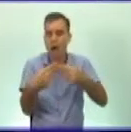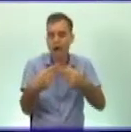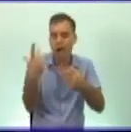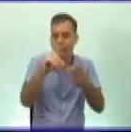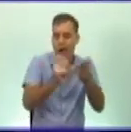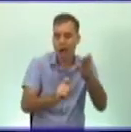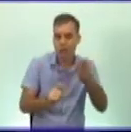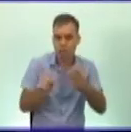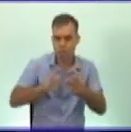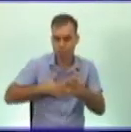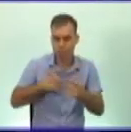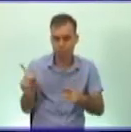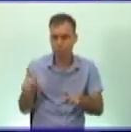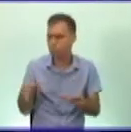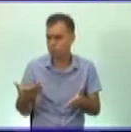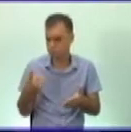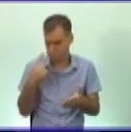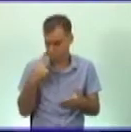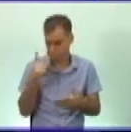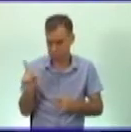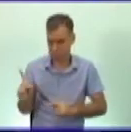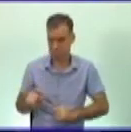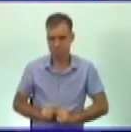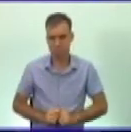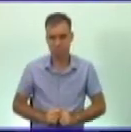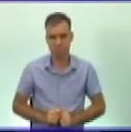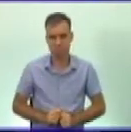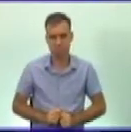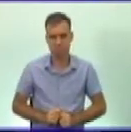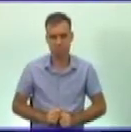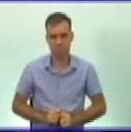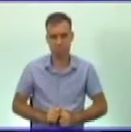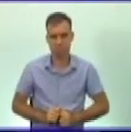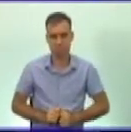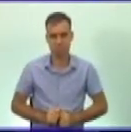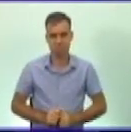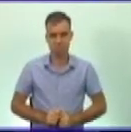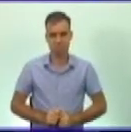¿verdad? Vamos a hacerlo. Vamos a ver a continuación.